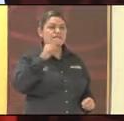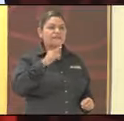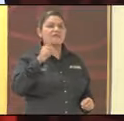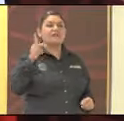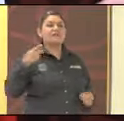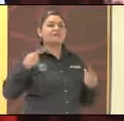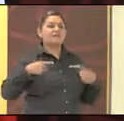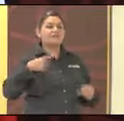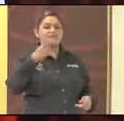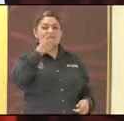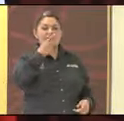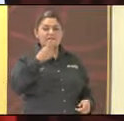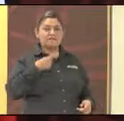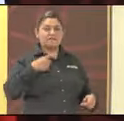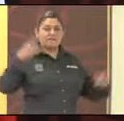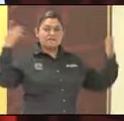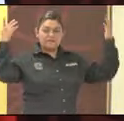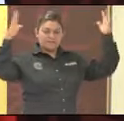nos dice.